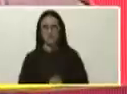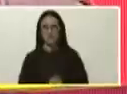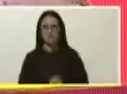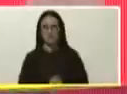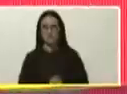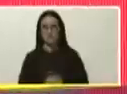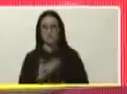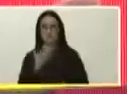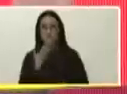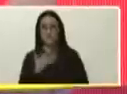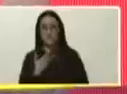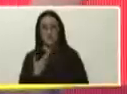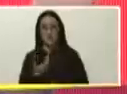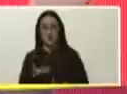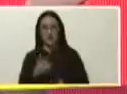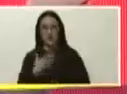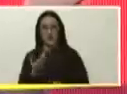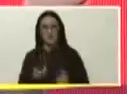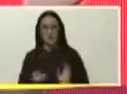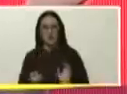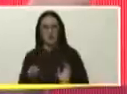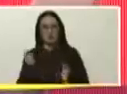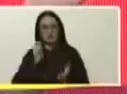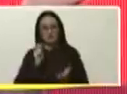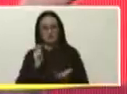queremos describir esas tres R,